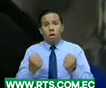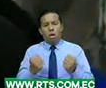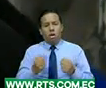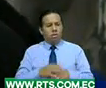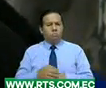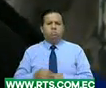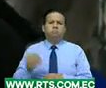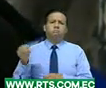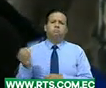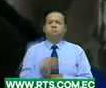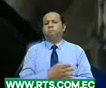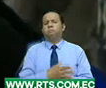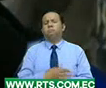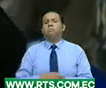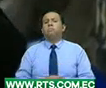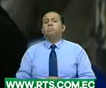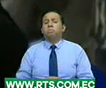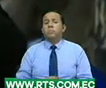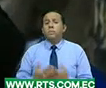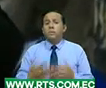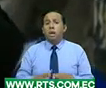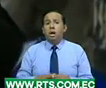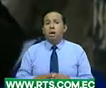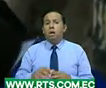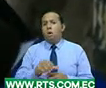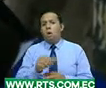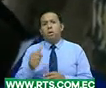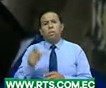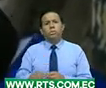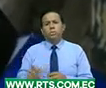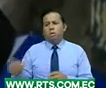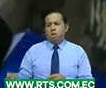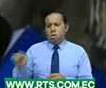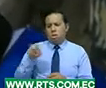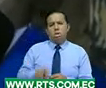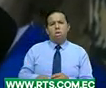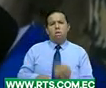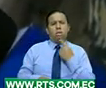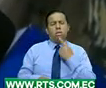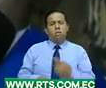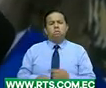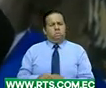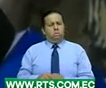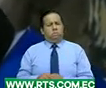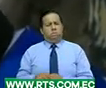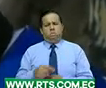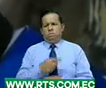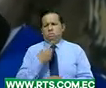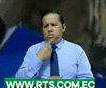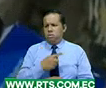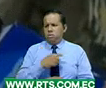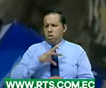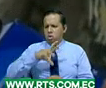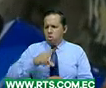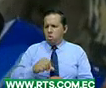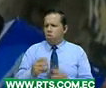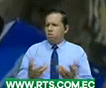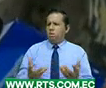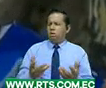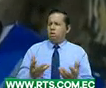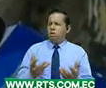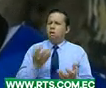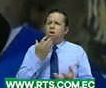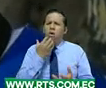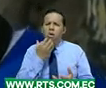el carro y han venido al hospital de aquí de hombre serra con otro herido y ellos dicen que es un robo pero estamos en duda porque si es un